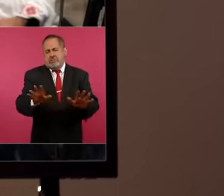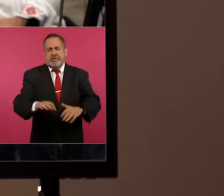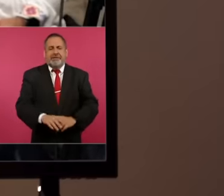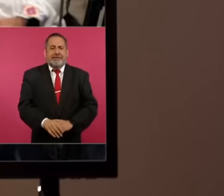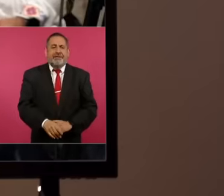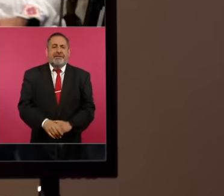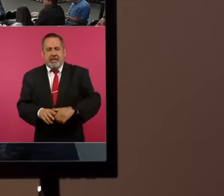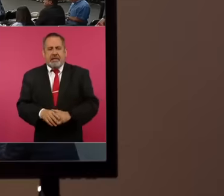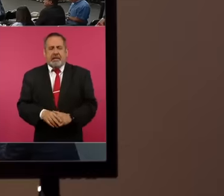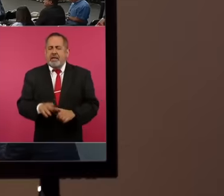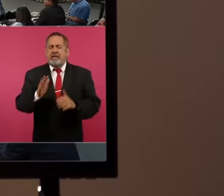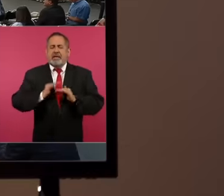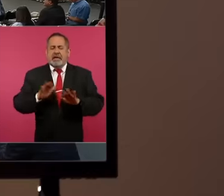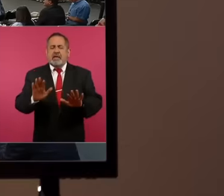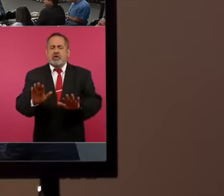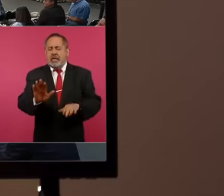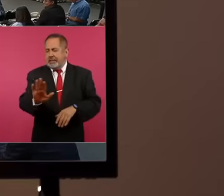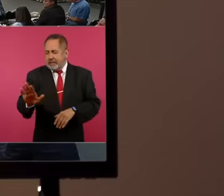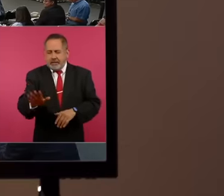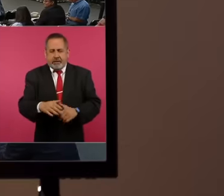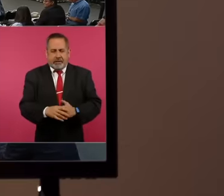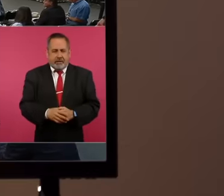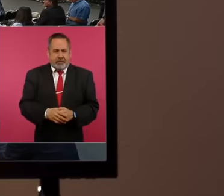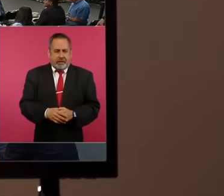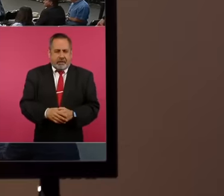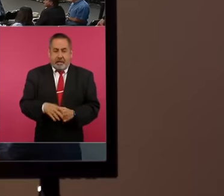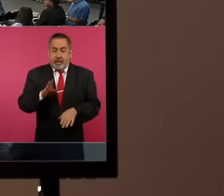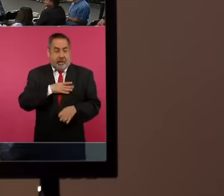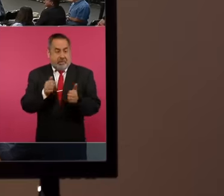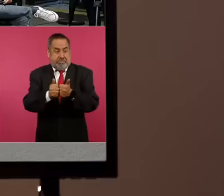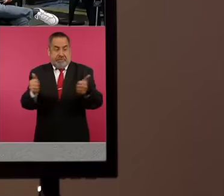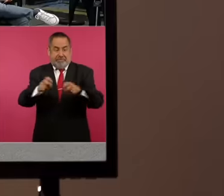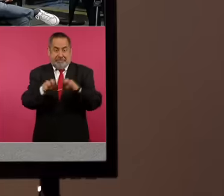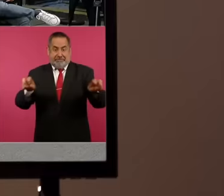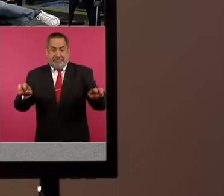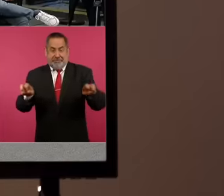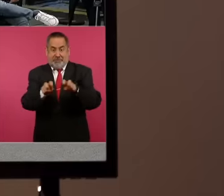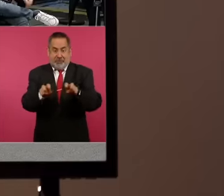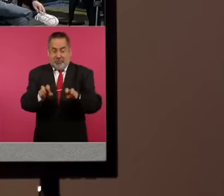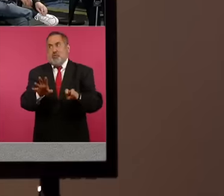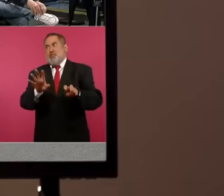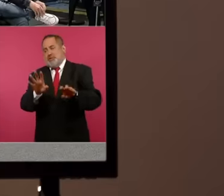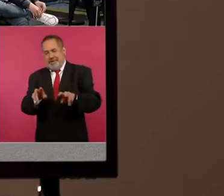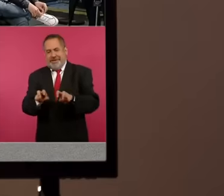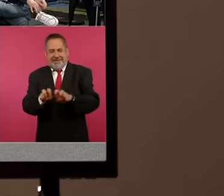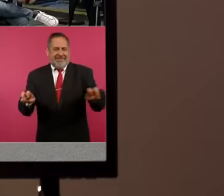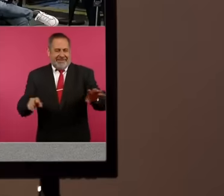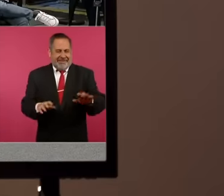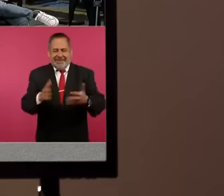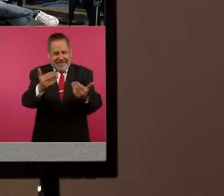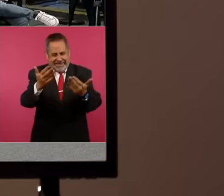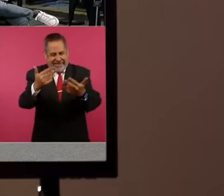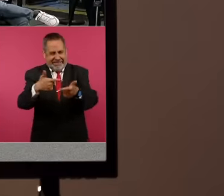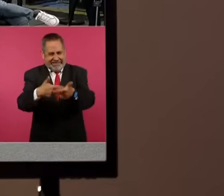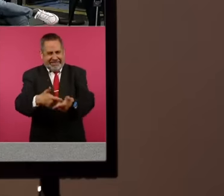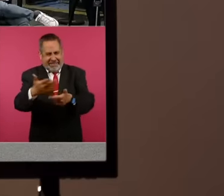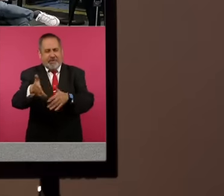despacio, tranquilo. Qué bueno que están separados ahí, que no están tan cerca. Síguele, síguele,